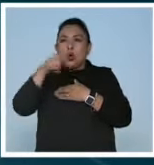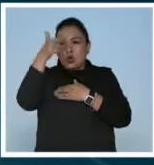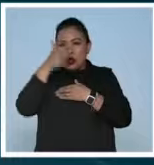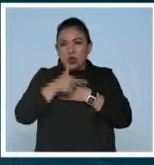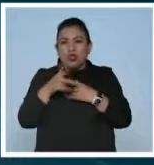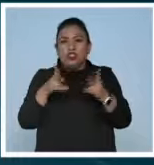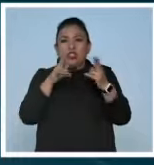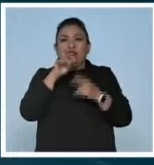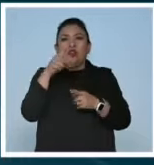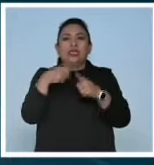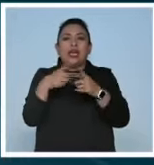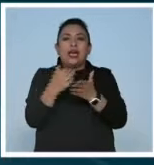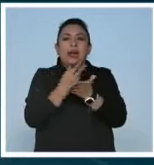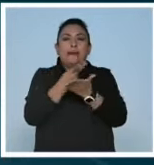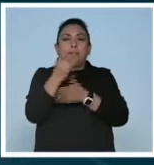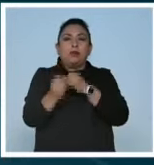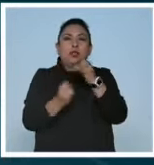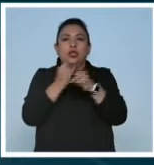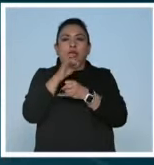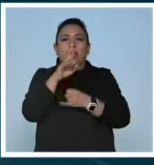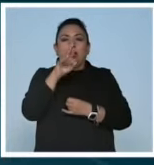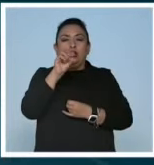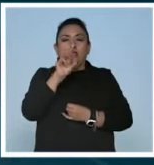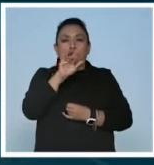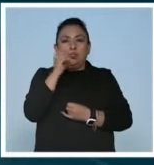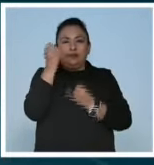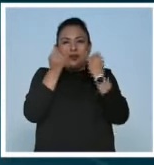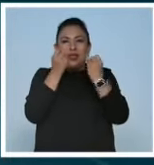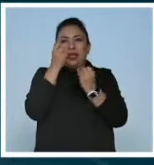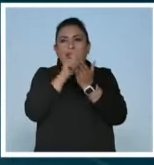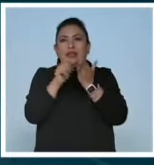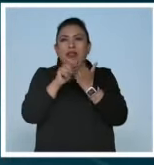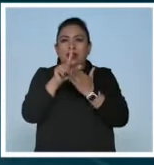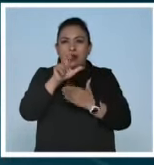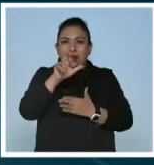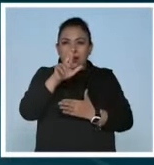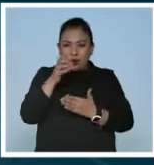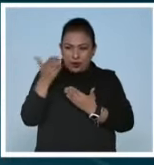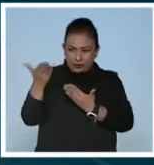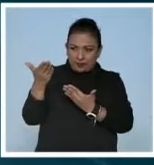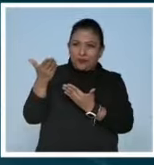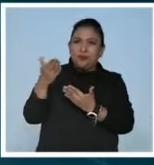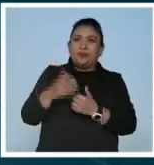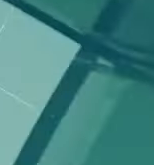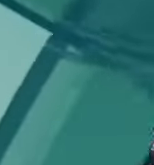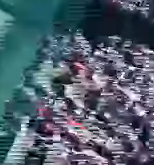en Enfoques a la ganadora del Premio Internacional Carlos Fuentes a la creación literaria. Laura, platícanos.